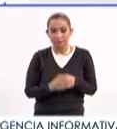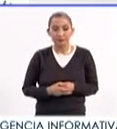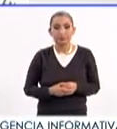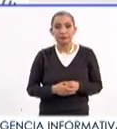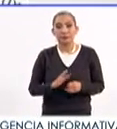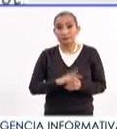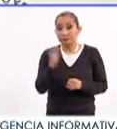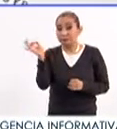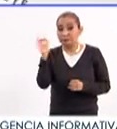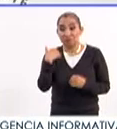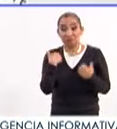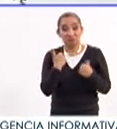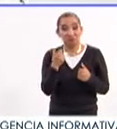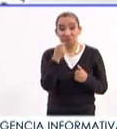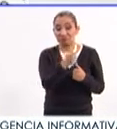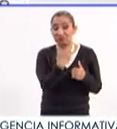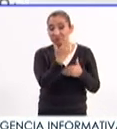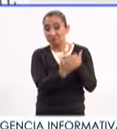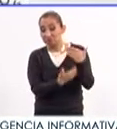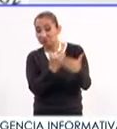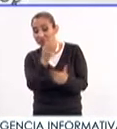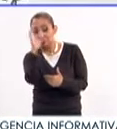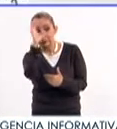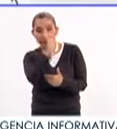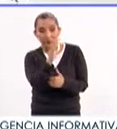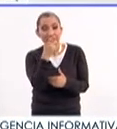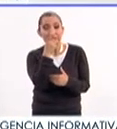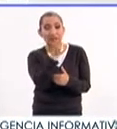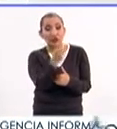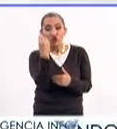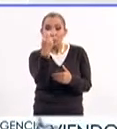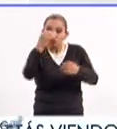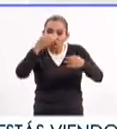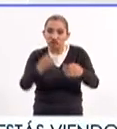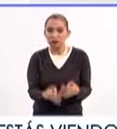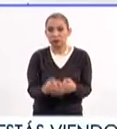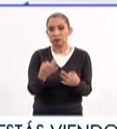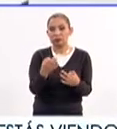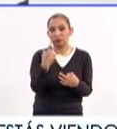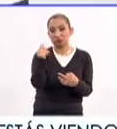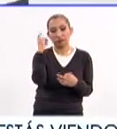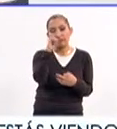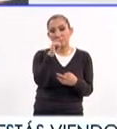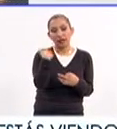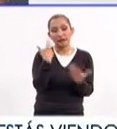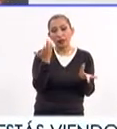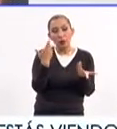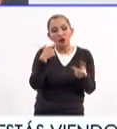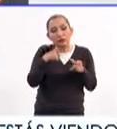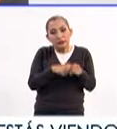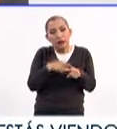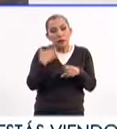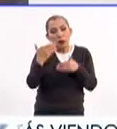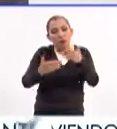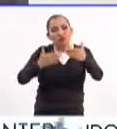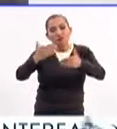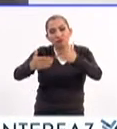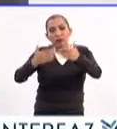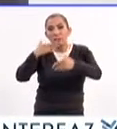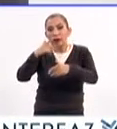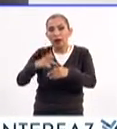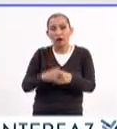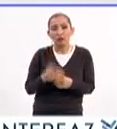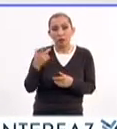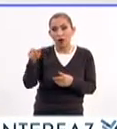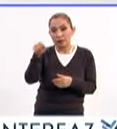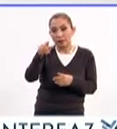porque si no entendemos estos procesos culturales y los llamamos como son, pues difícilmente vamos a seguir transitando de una mejor manera por